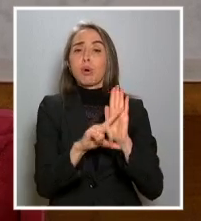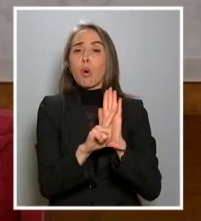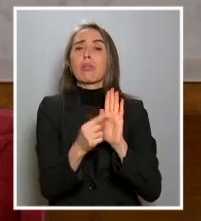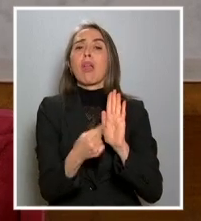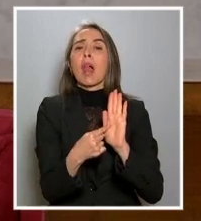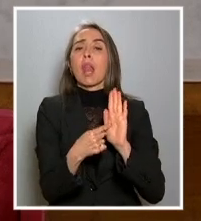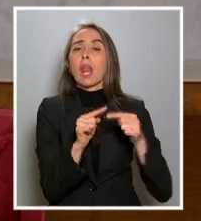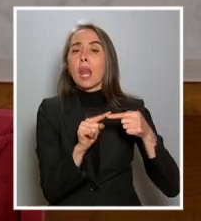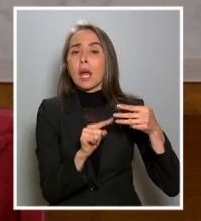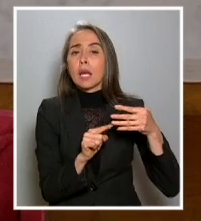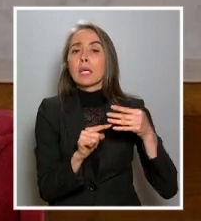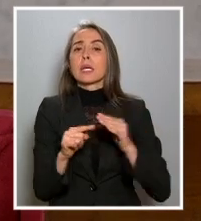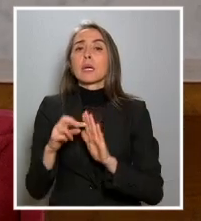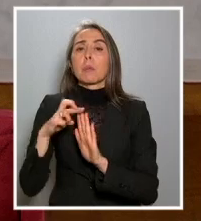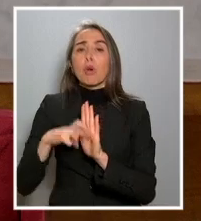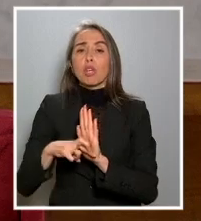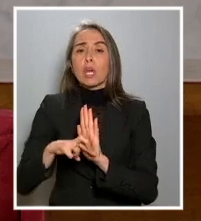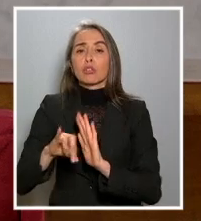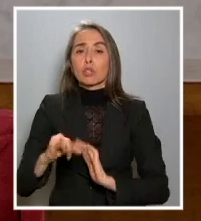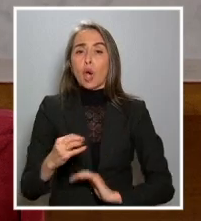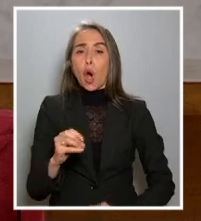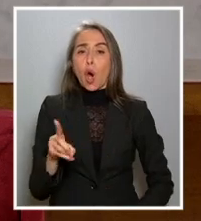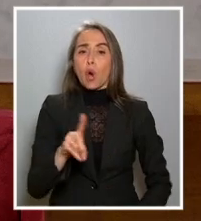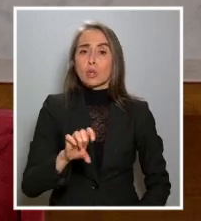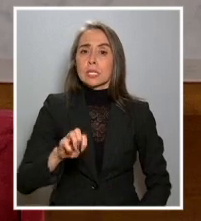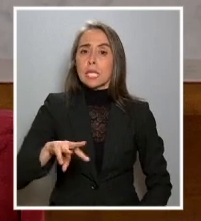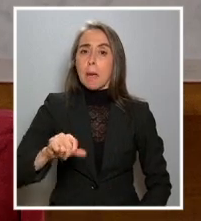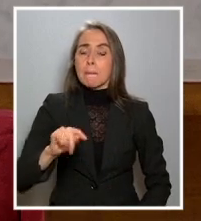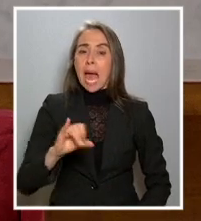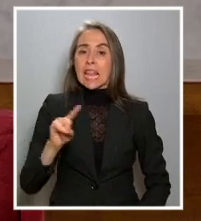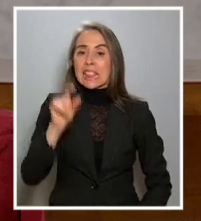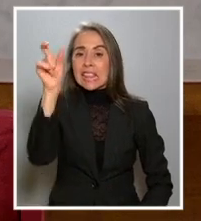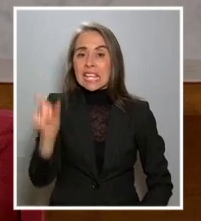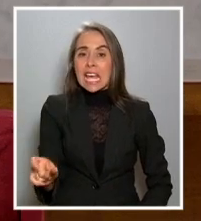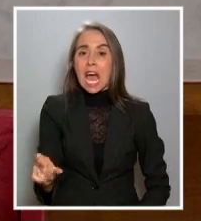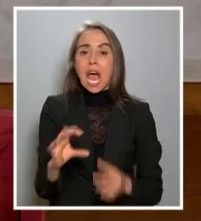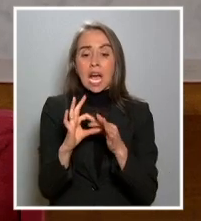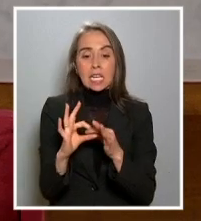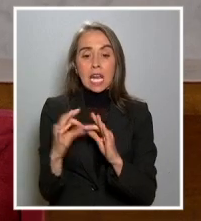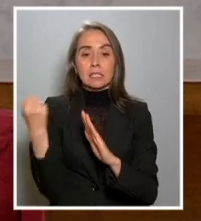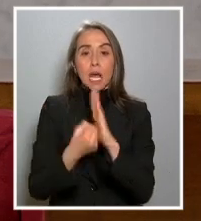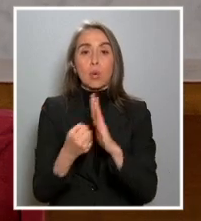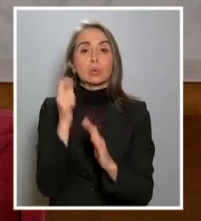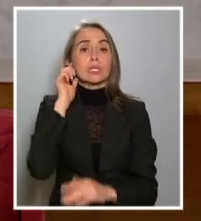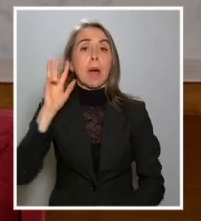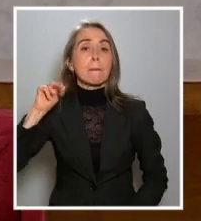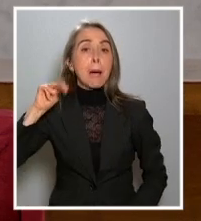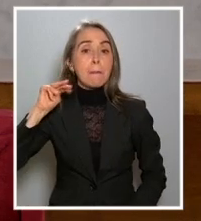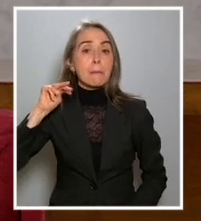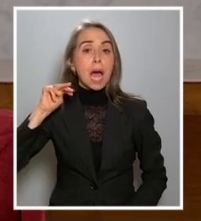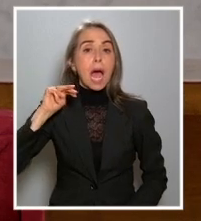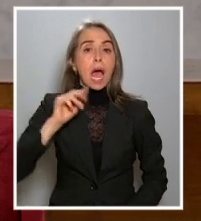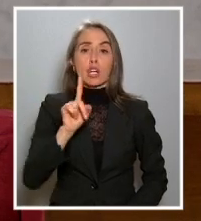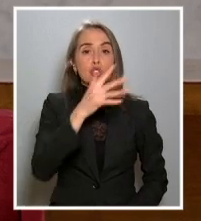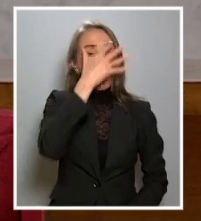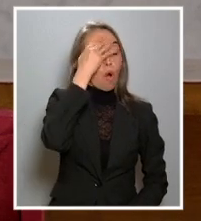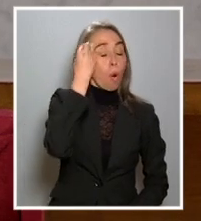de el proyecto José Matías, a quien, gracias a la infatigable lucha de su madre, no hemos